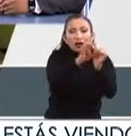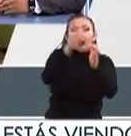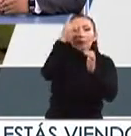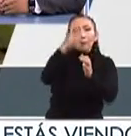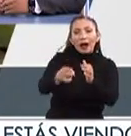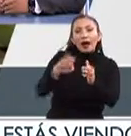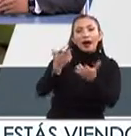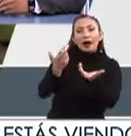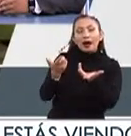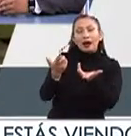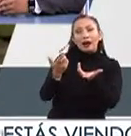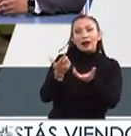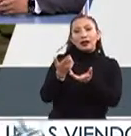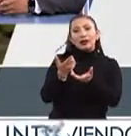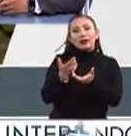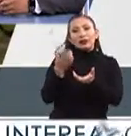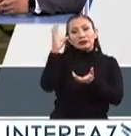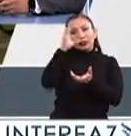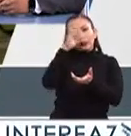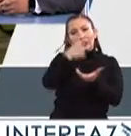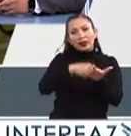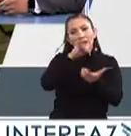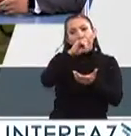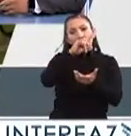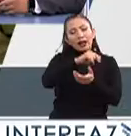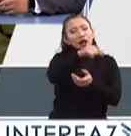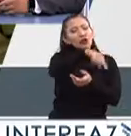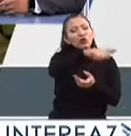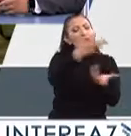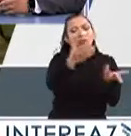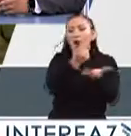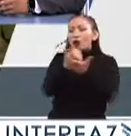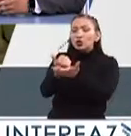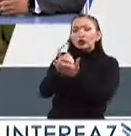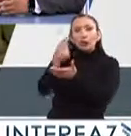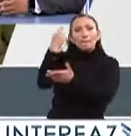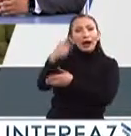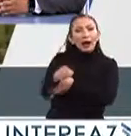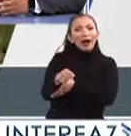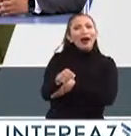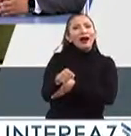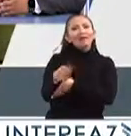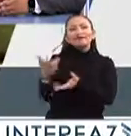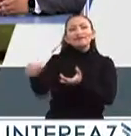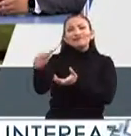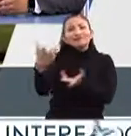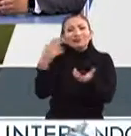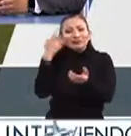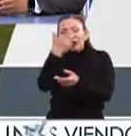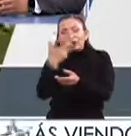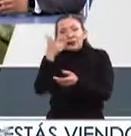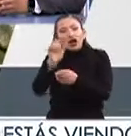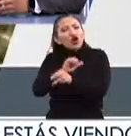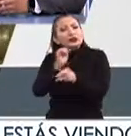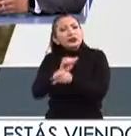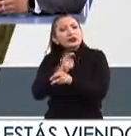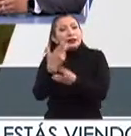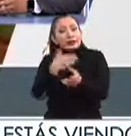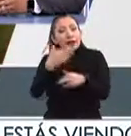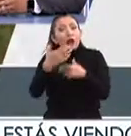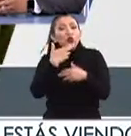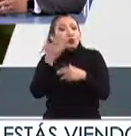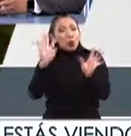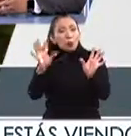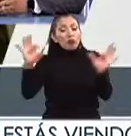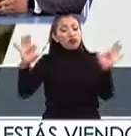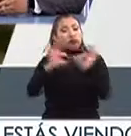desarrollan académicamente y científicamente ahí en el Politécnico tuvieron que colaborar? ¿Y cuál fue este proceso para llegar hasta allá, hacer